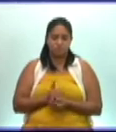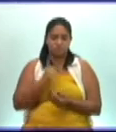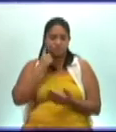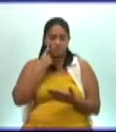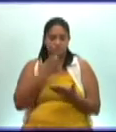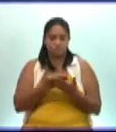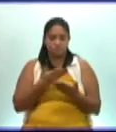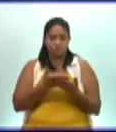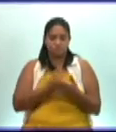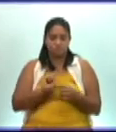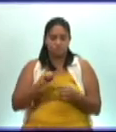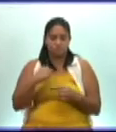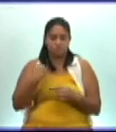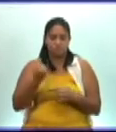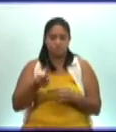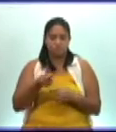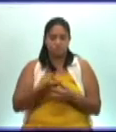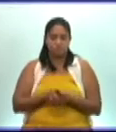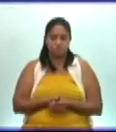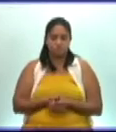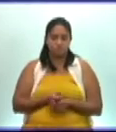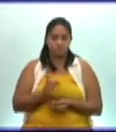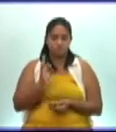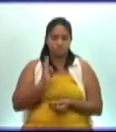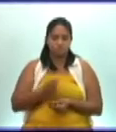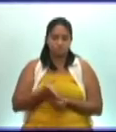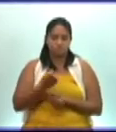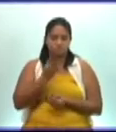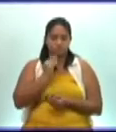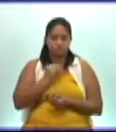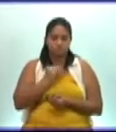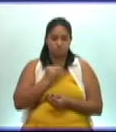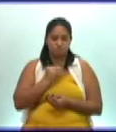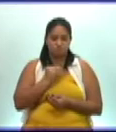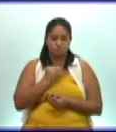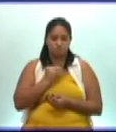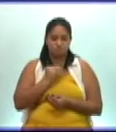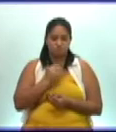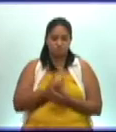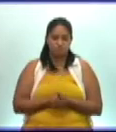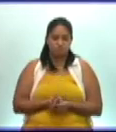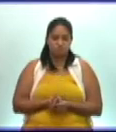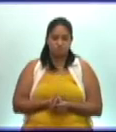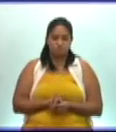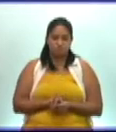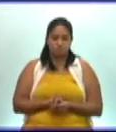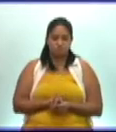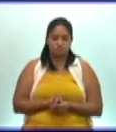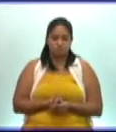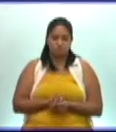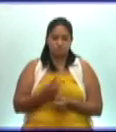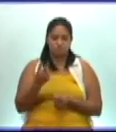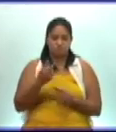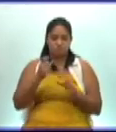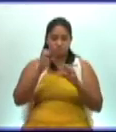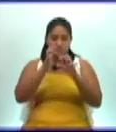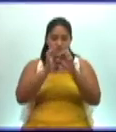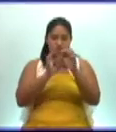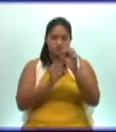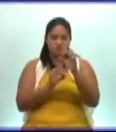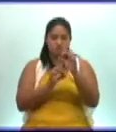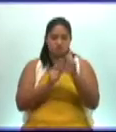proponiendo además que siempre que mencione el dispositivo doble ranura, usted